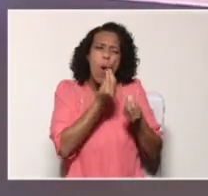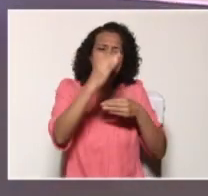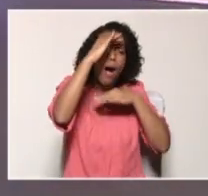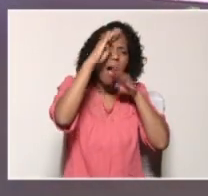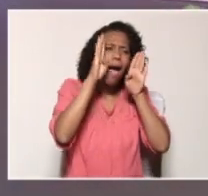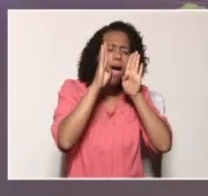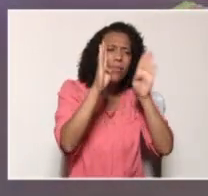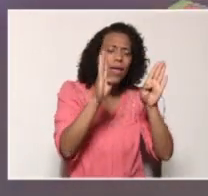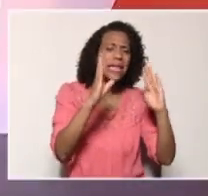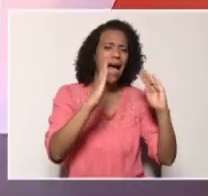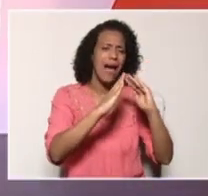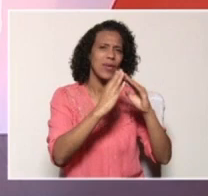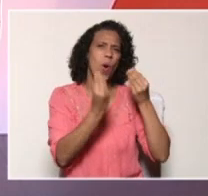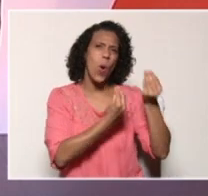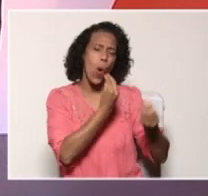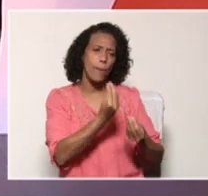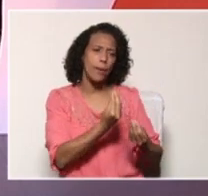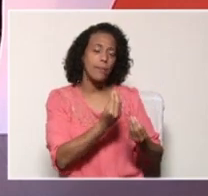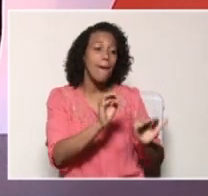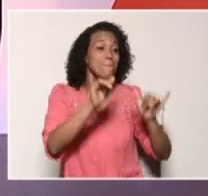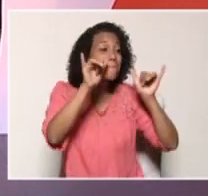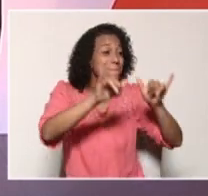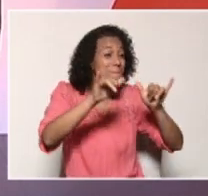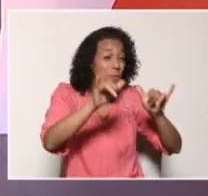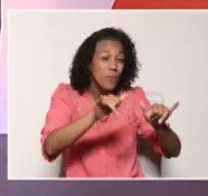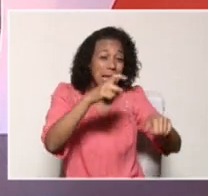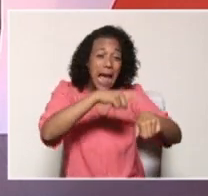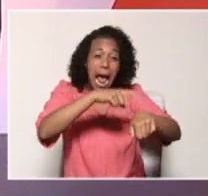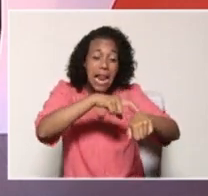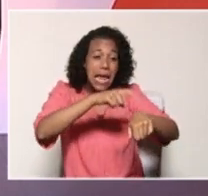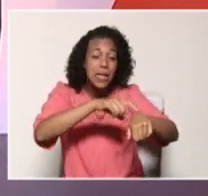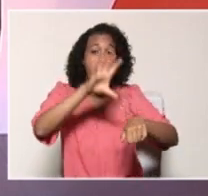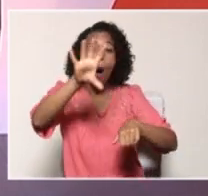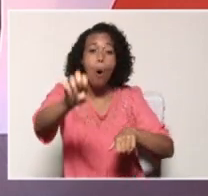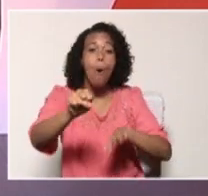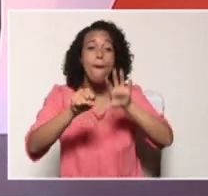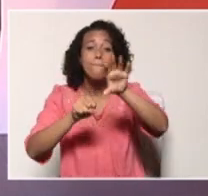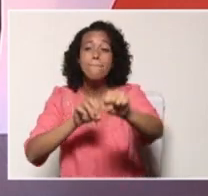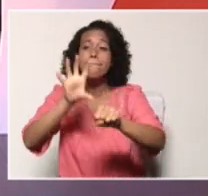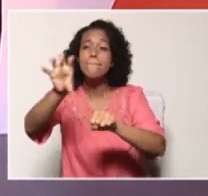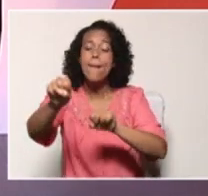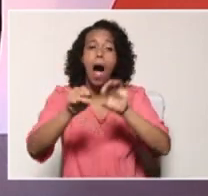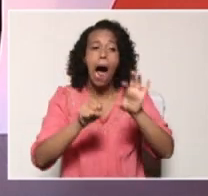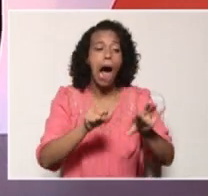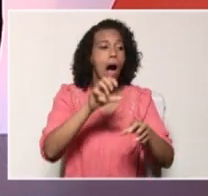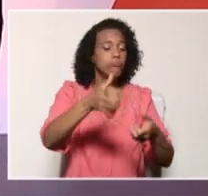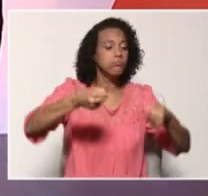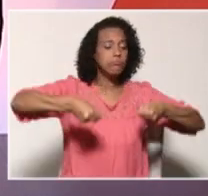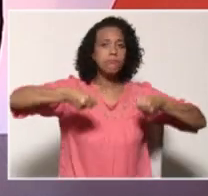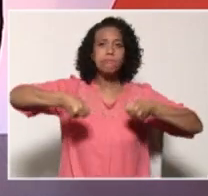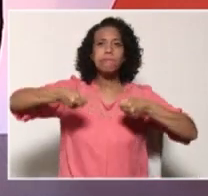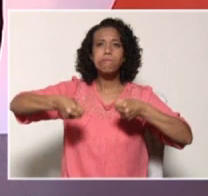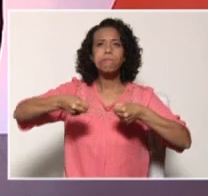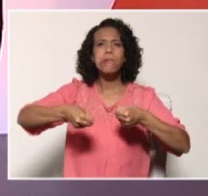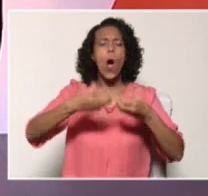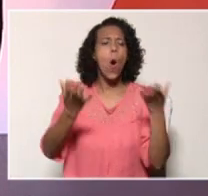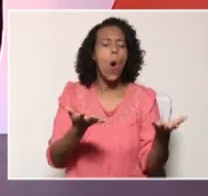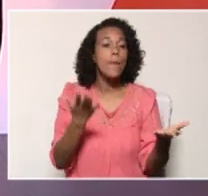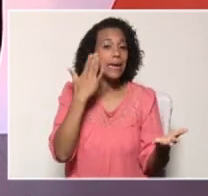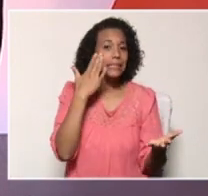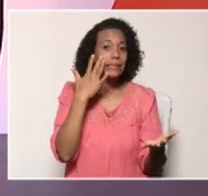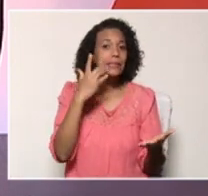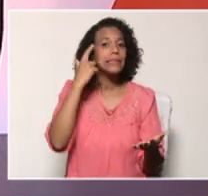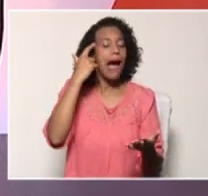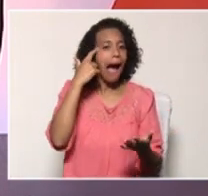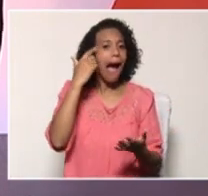abordar? Desde el hogar. Desde el mismo momento en que nosotros iniciamos con la compra de nuestros alimentos, ya